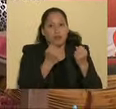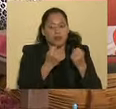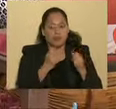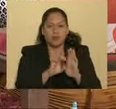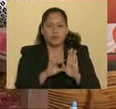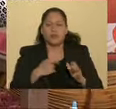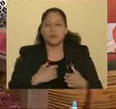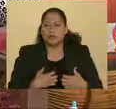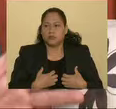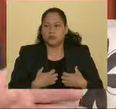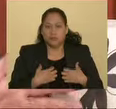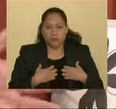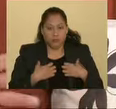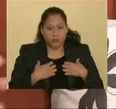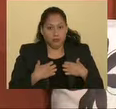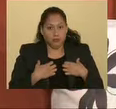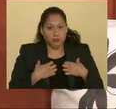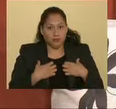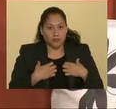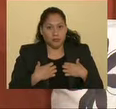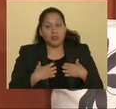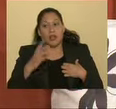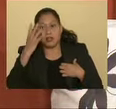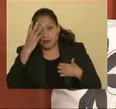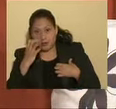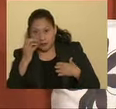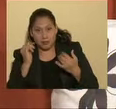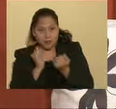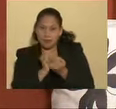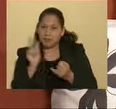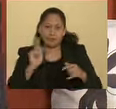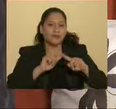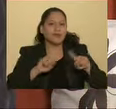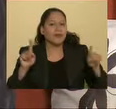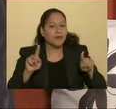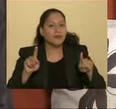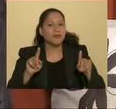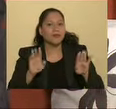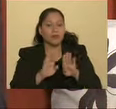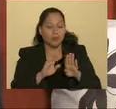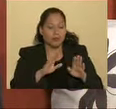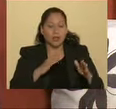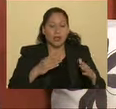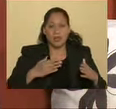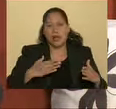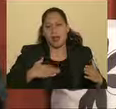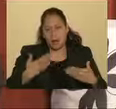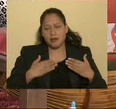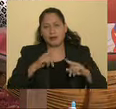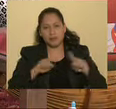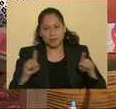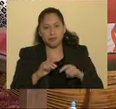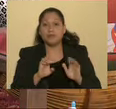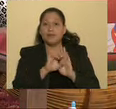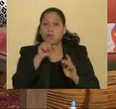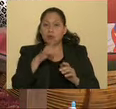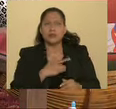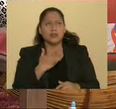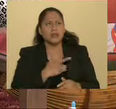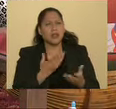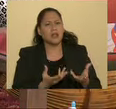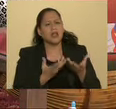la percibes y es diferente a una emoción de tristeza. Uh-huh. Y es diferente a una emoción de alegría. Uh-huh. Sin embargo, cuando tienes deseo,